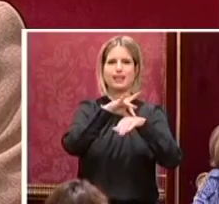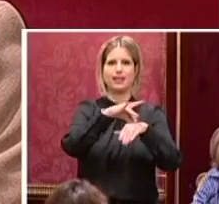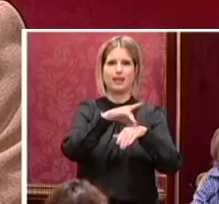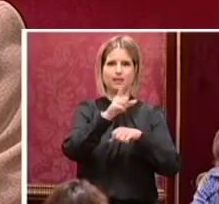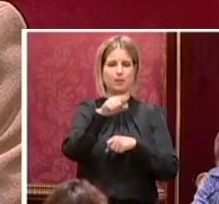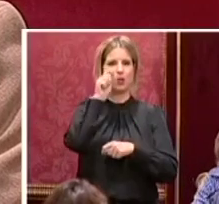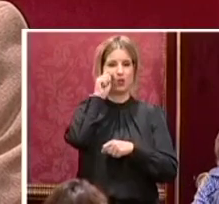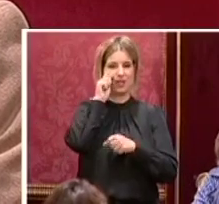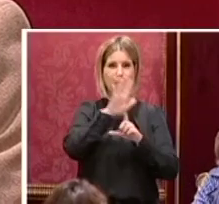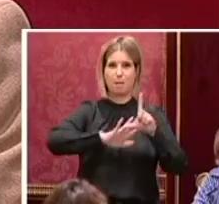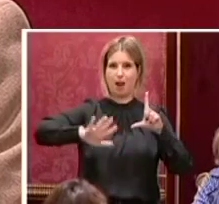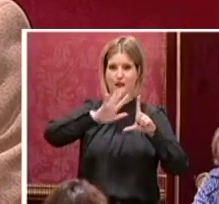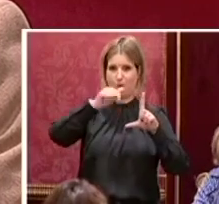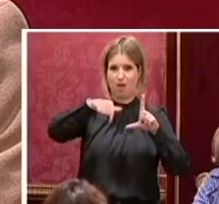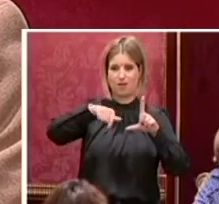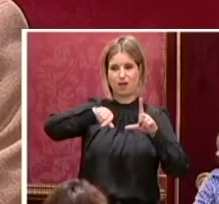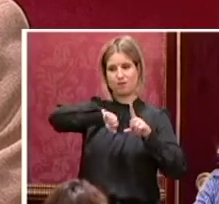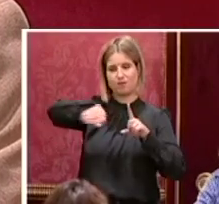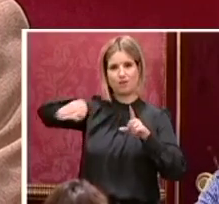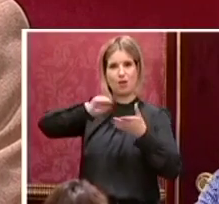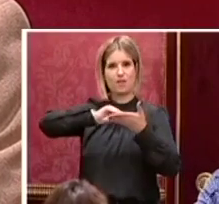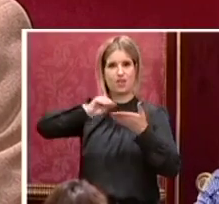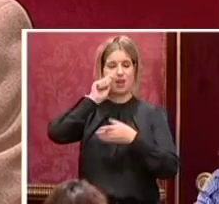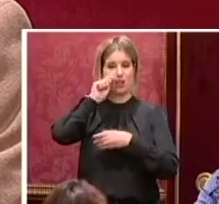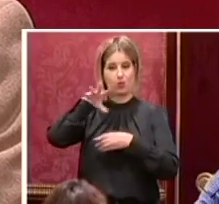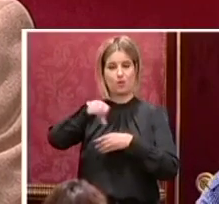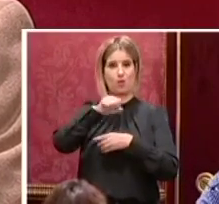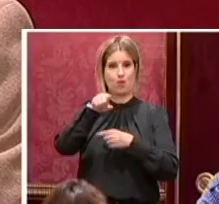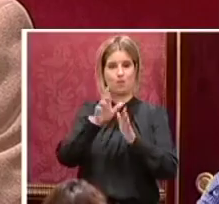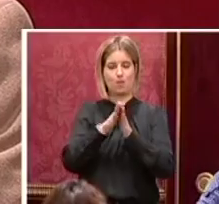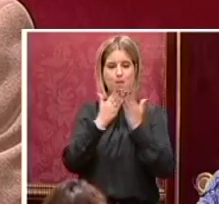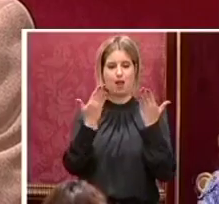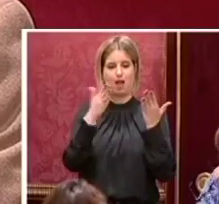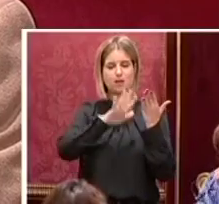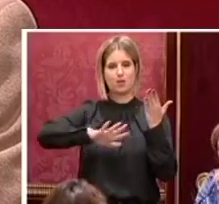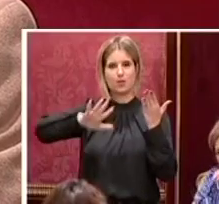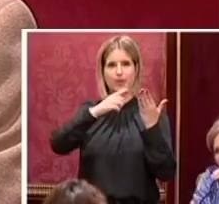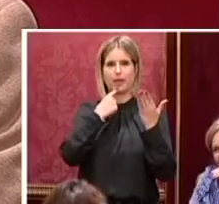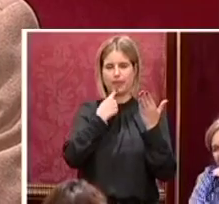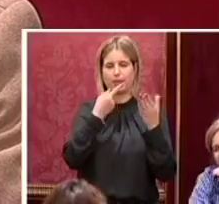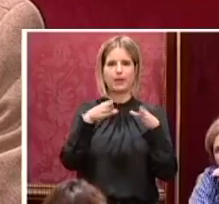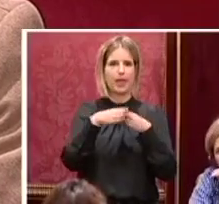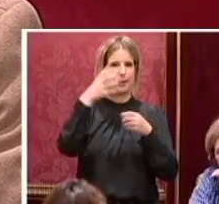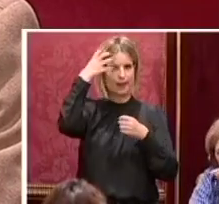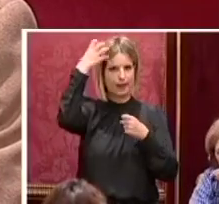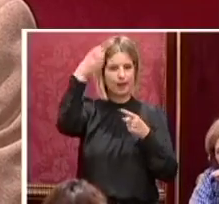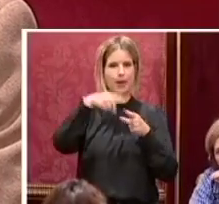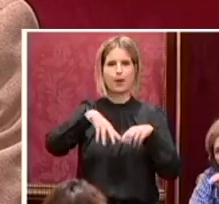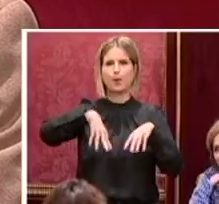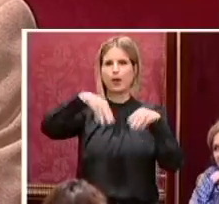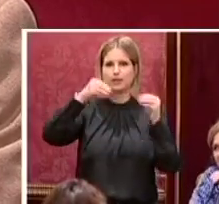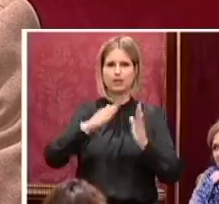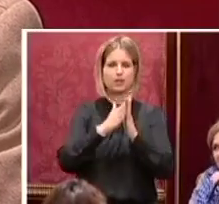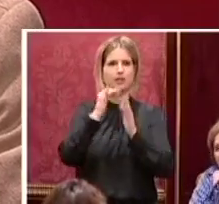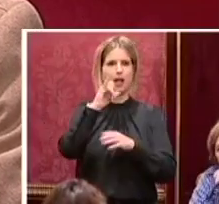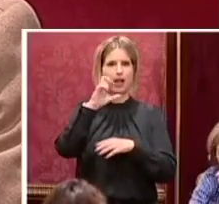que se puede coger abajo, al lado de la oficina de turismo, si lo vemos se hace referencia pues a la Capilla Real, al monasterio de San Jerónimo,